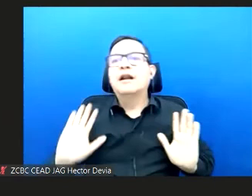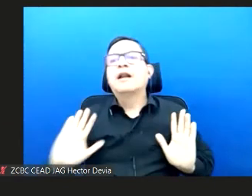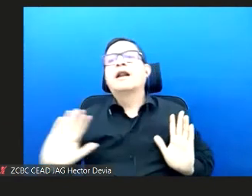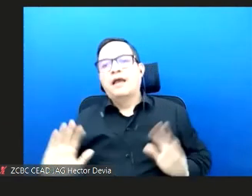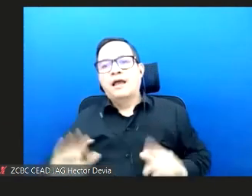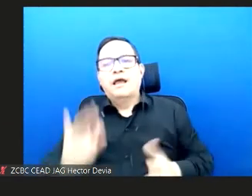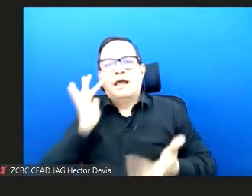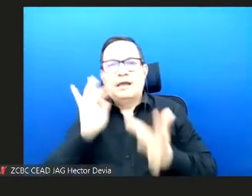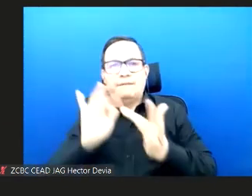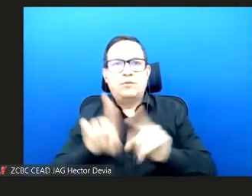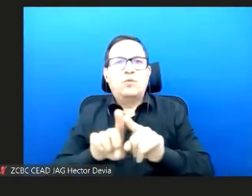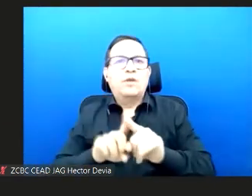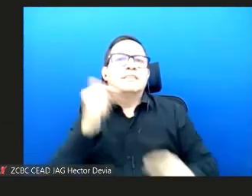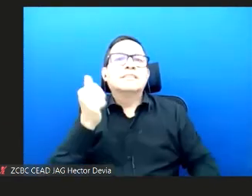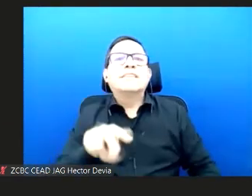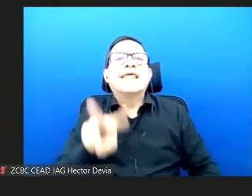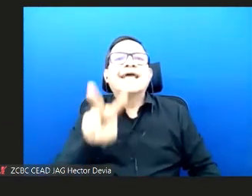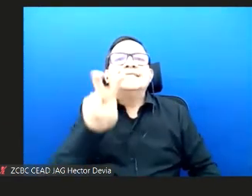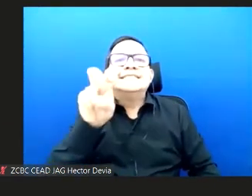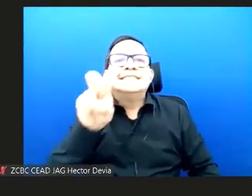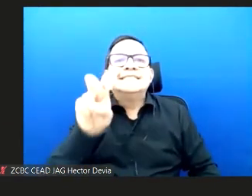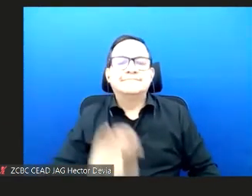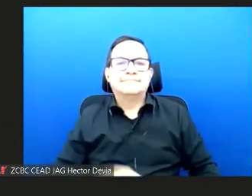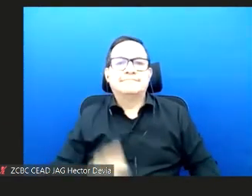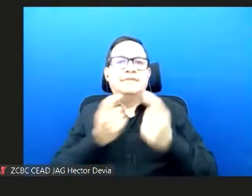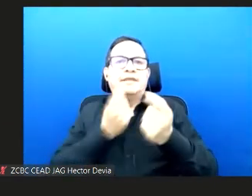perdieron solamente economía solidaria.